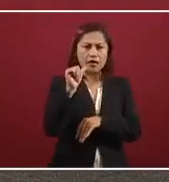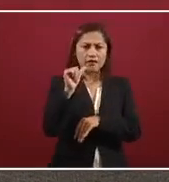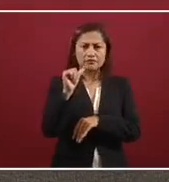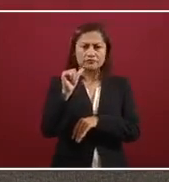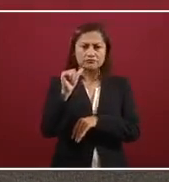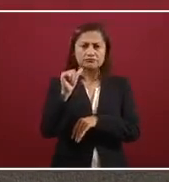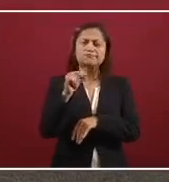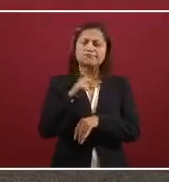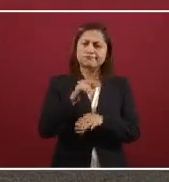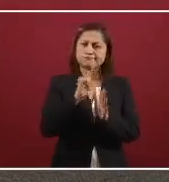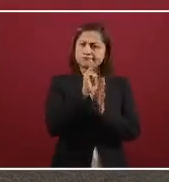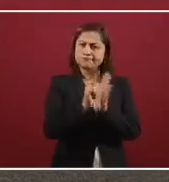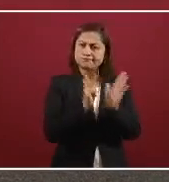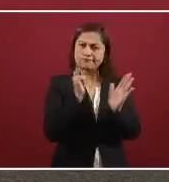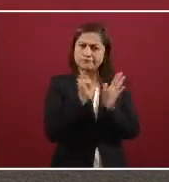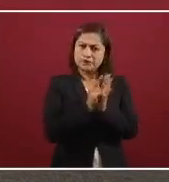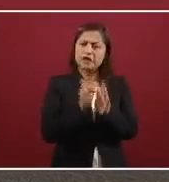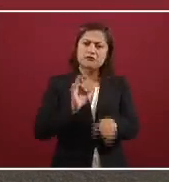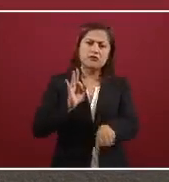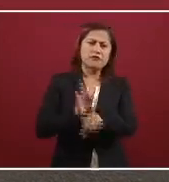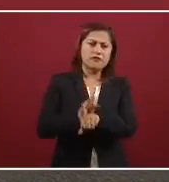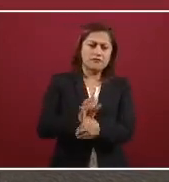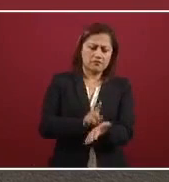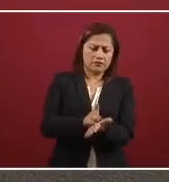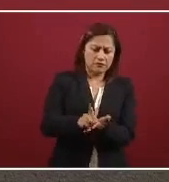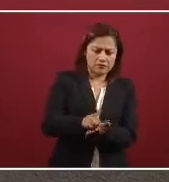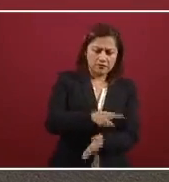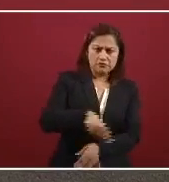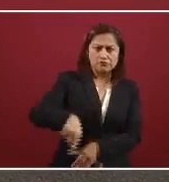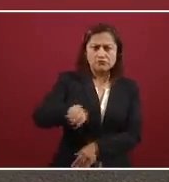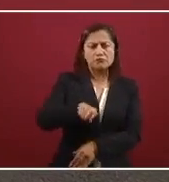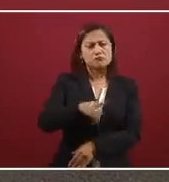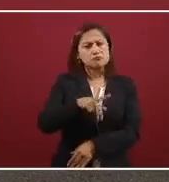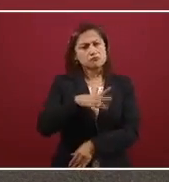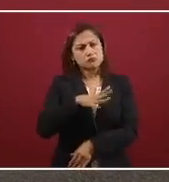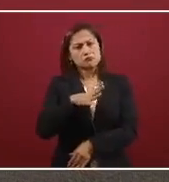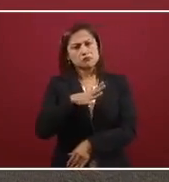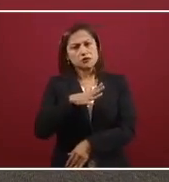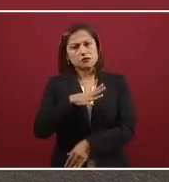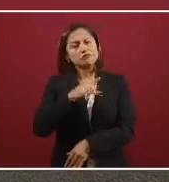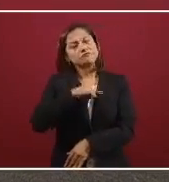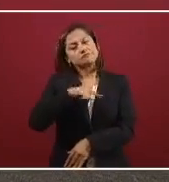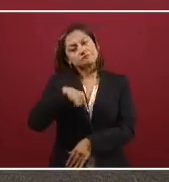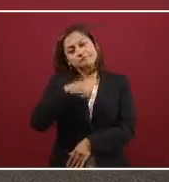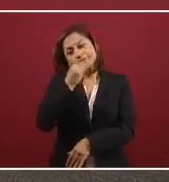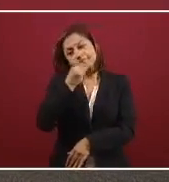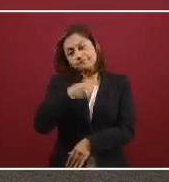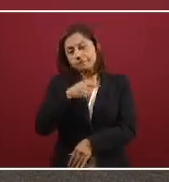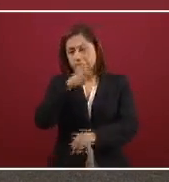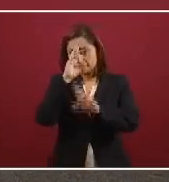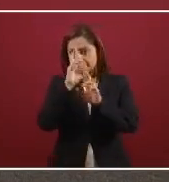Entonces, es un derecho que tenemos que respetar. Hay muchos otros